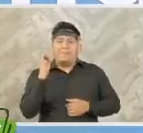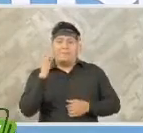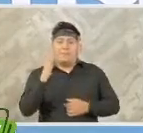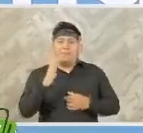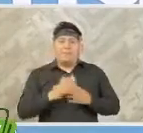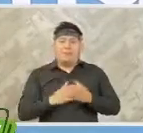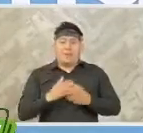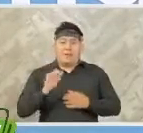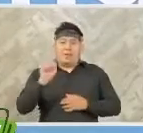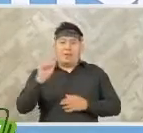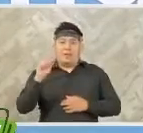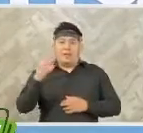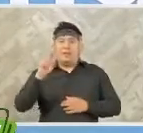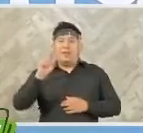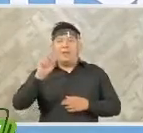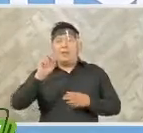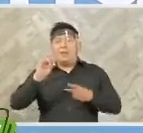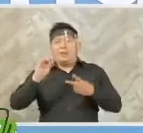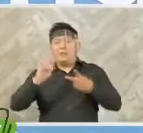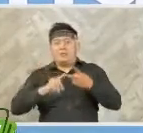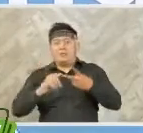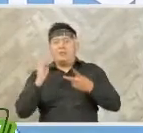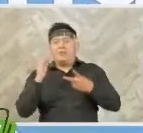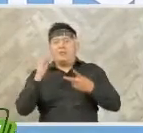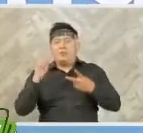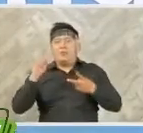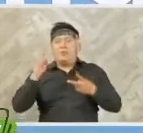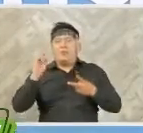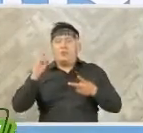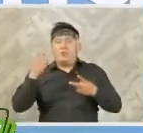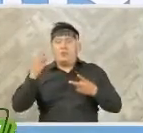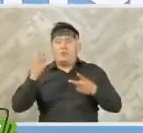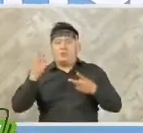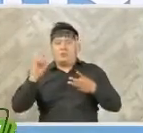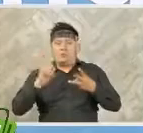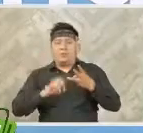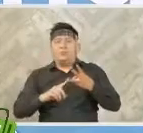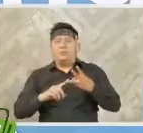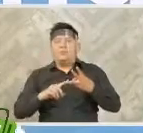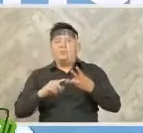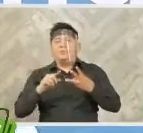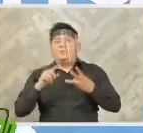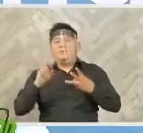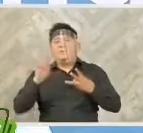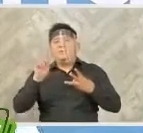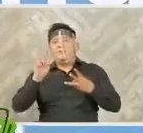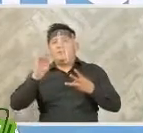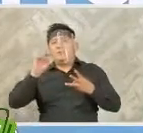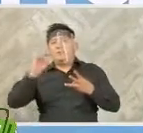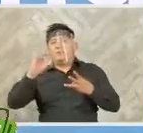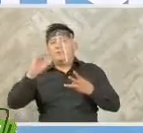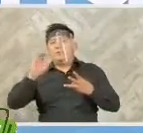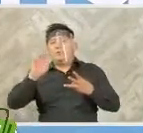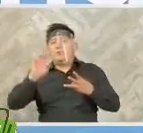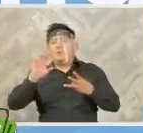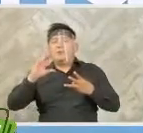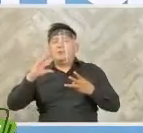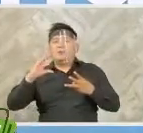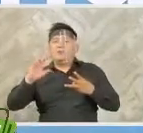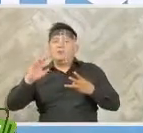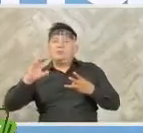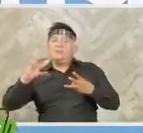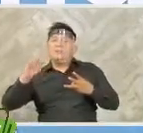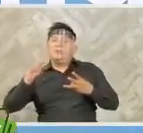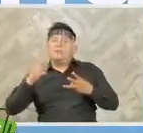Agrario, el Banco de Bogotá y la microfinanciera Crezcamos, que tiene una sede en la 0.14. Allí